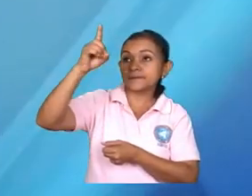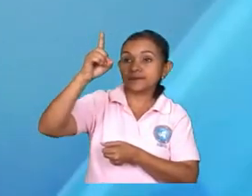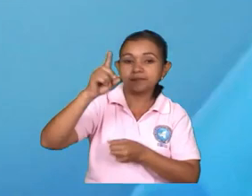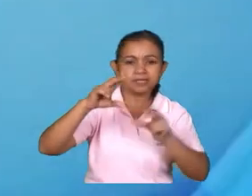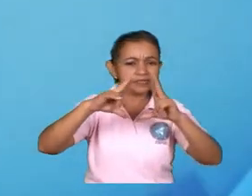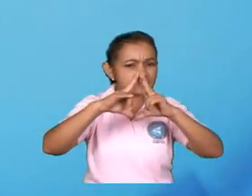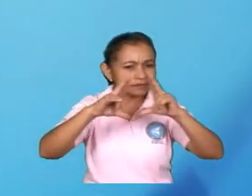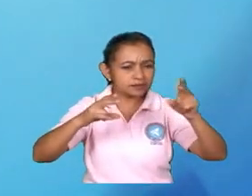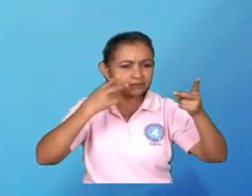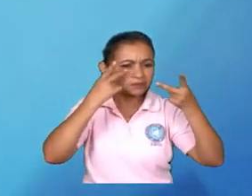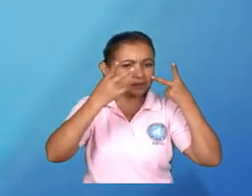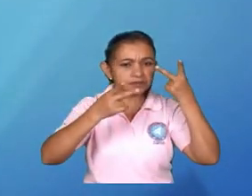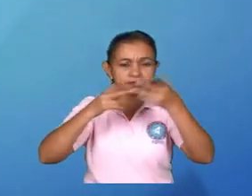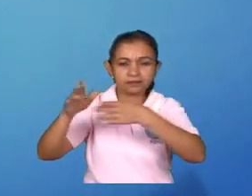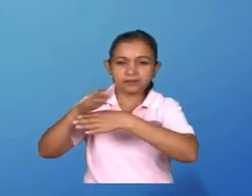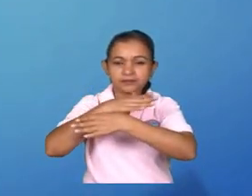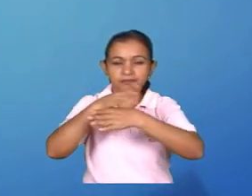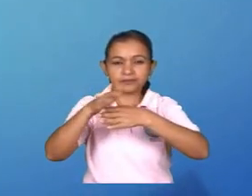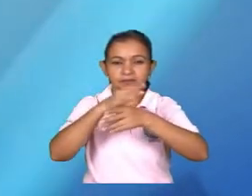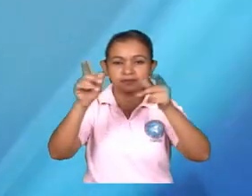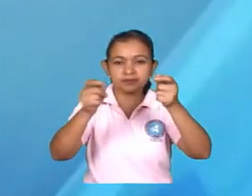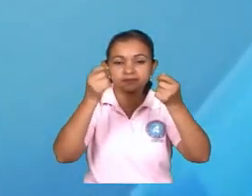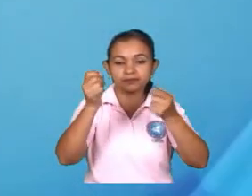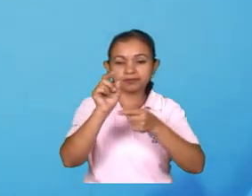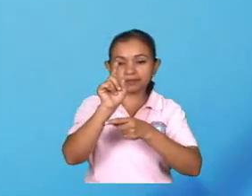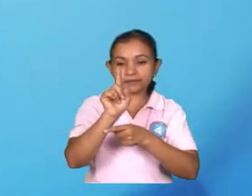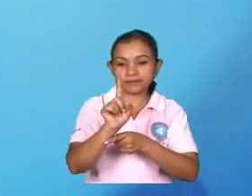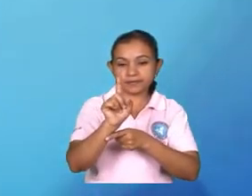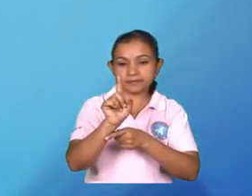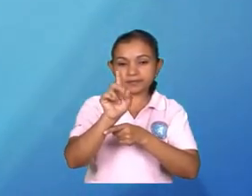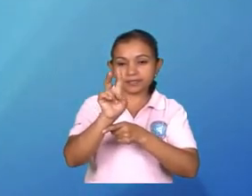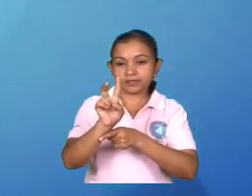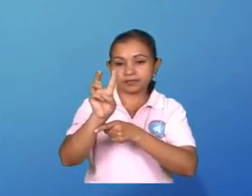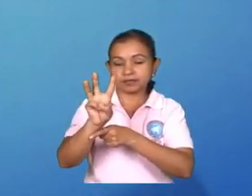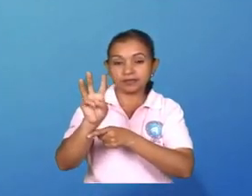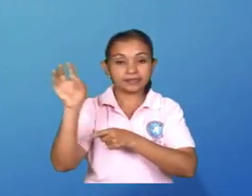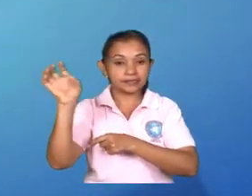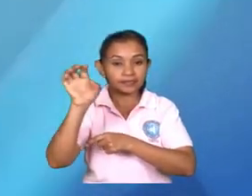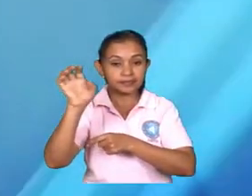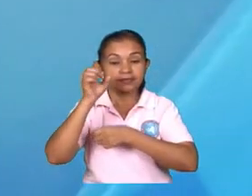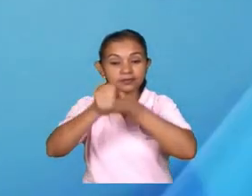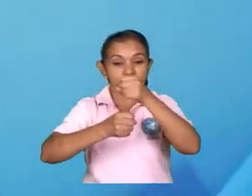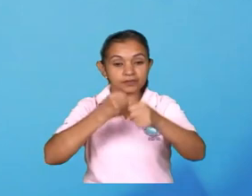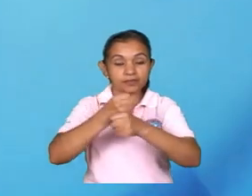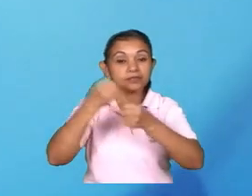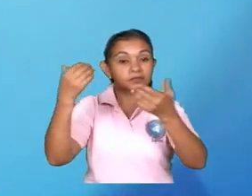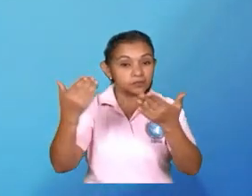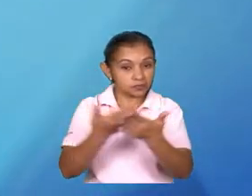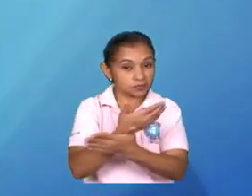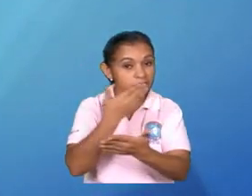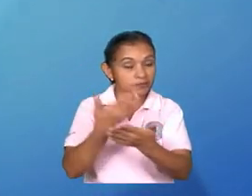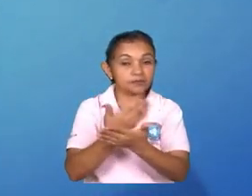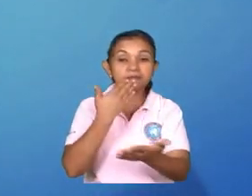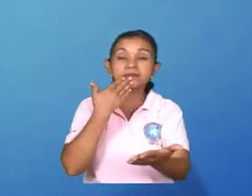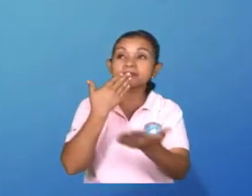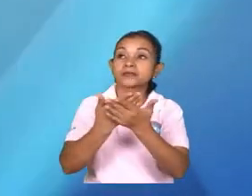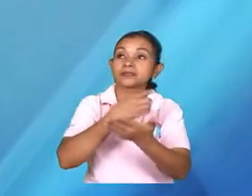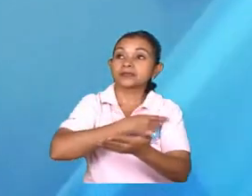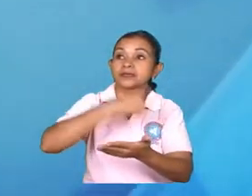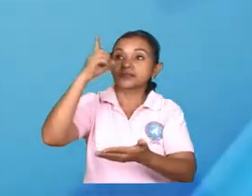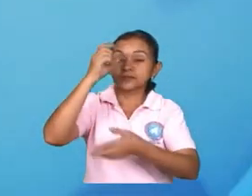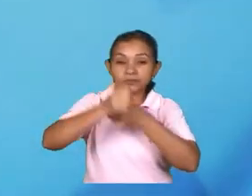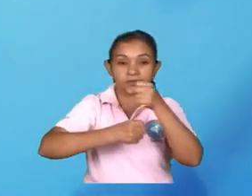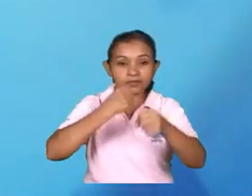país, celebrando los primeros días del año, dándole gracias a Dios por este año que todos